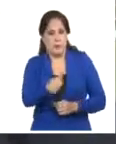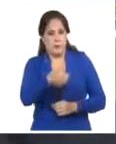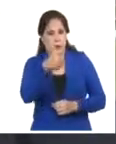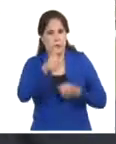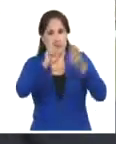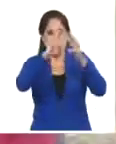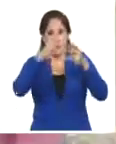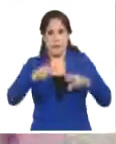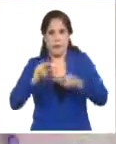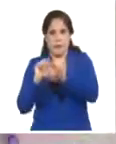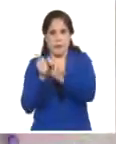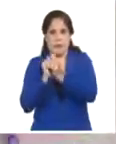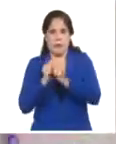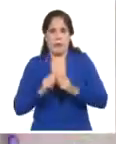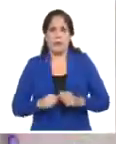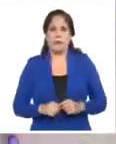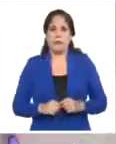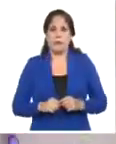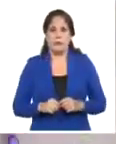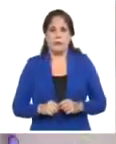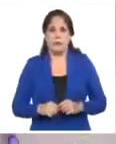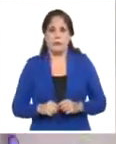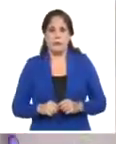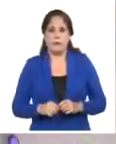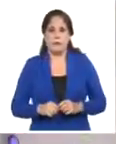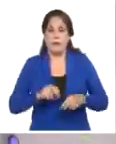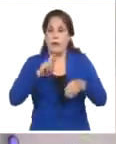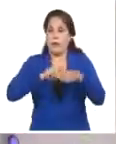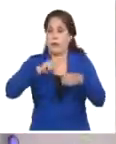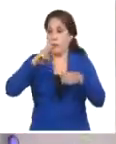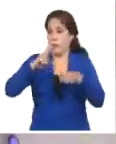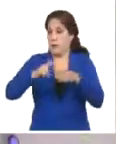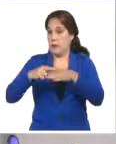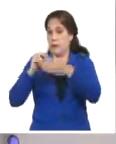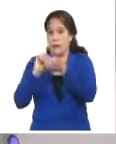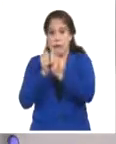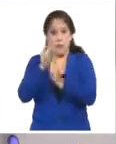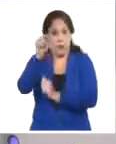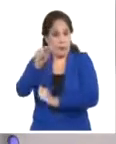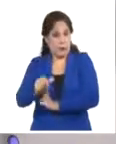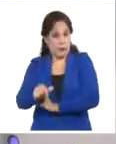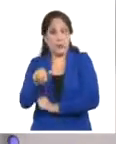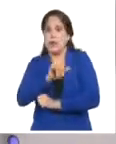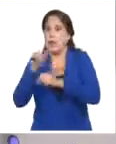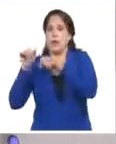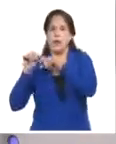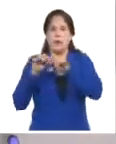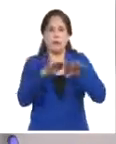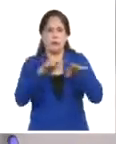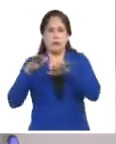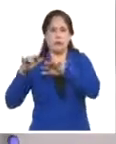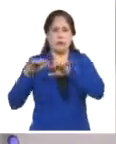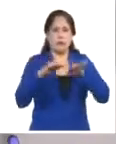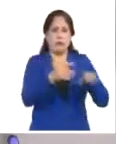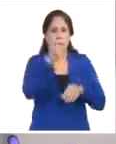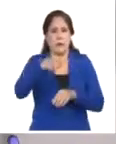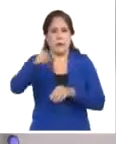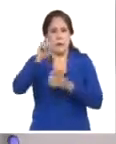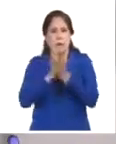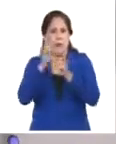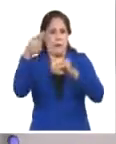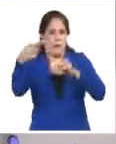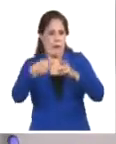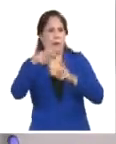la federación local. Y los representantes del movimiento deportivo cubano también desfilaron hoy por las plazas de toda Cuba con motivo